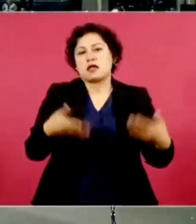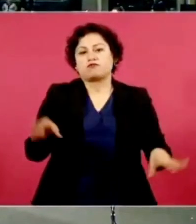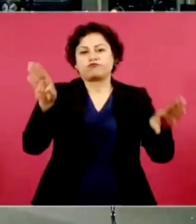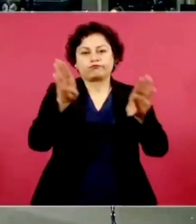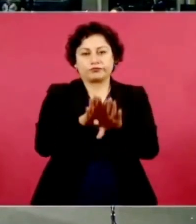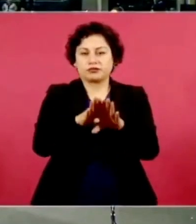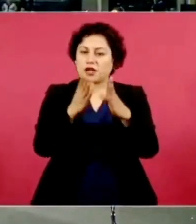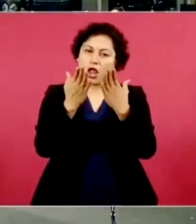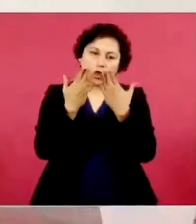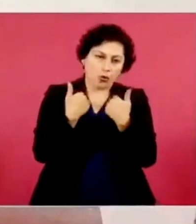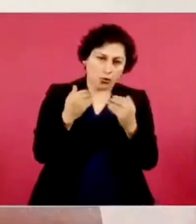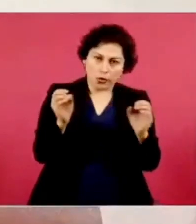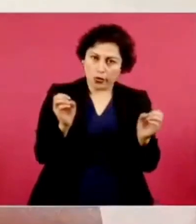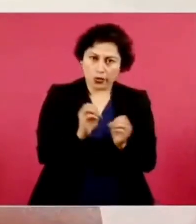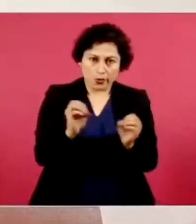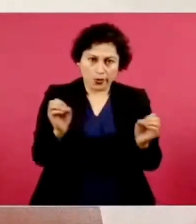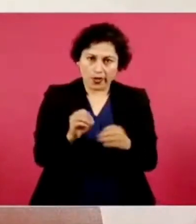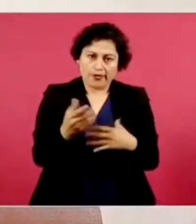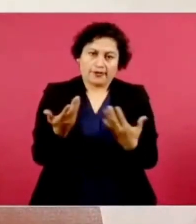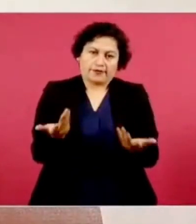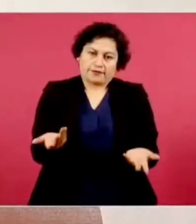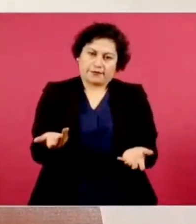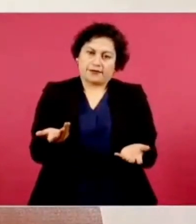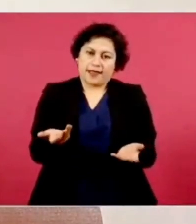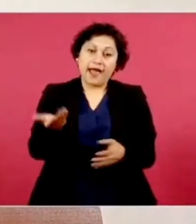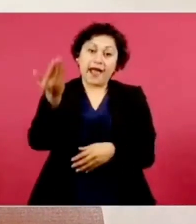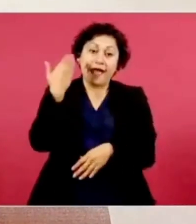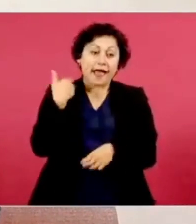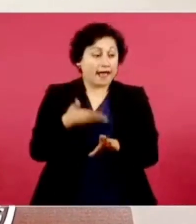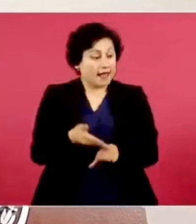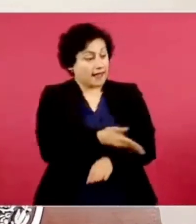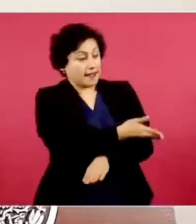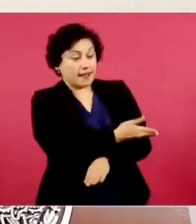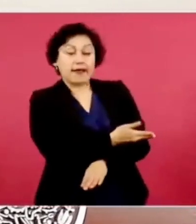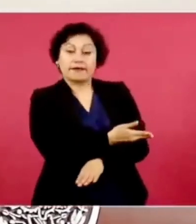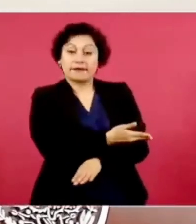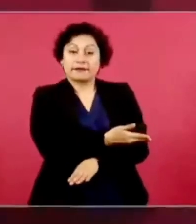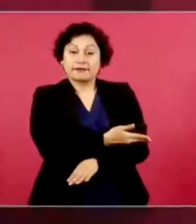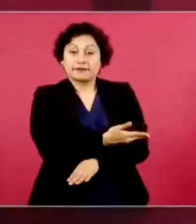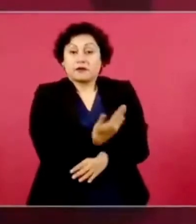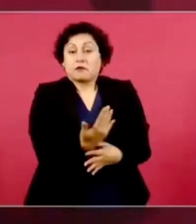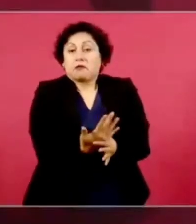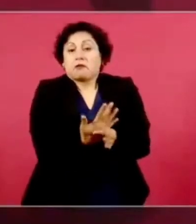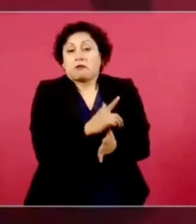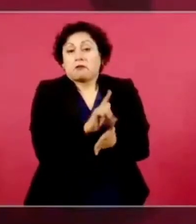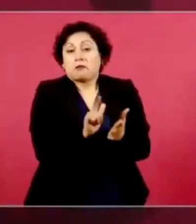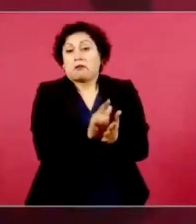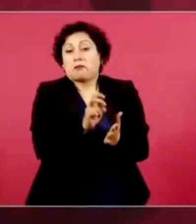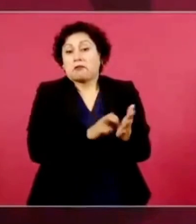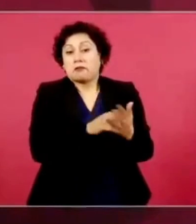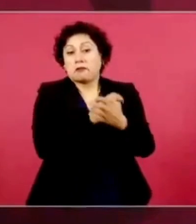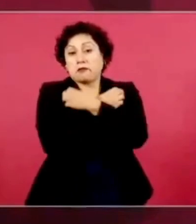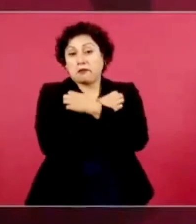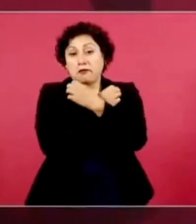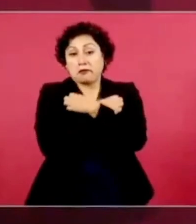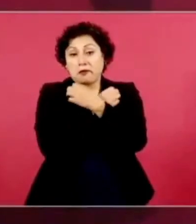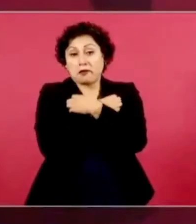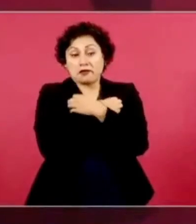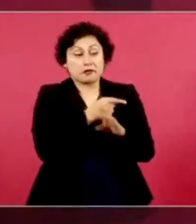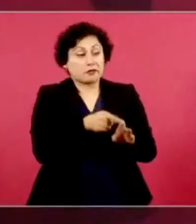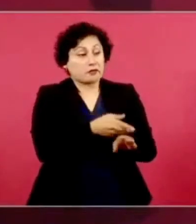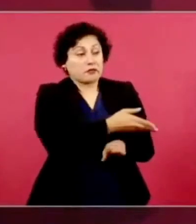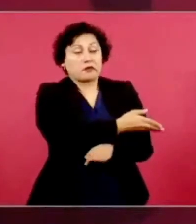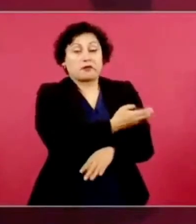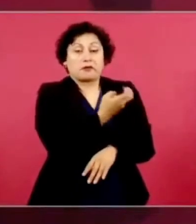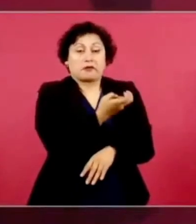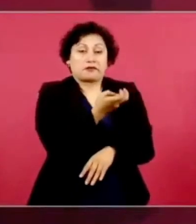cuando querían imponer la mal llamada reforma educativa. Nada más que de eso ya los medios no hablan, los